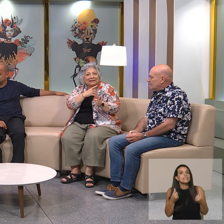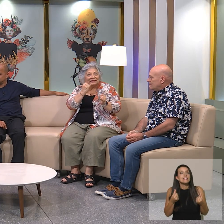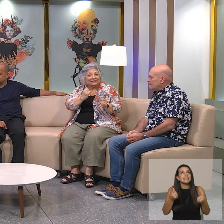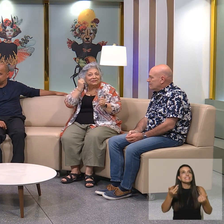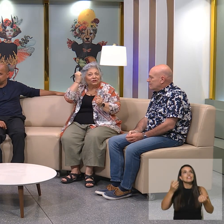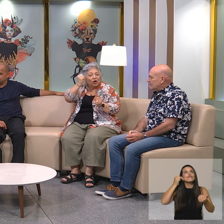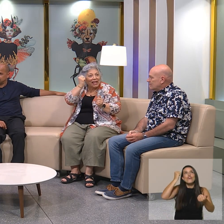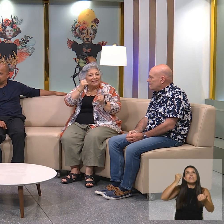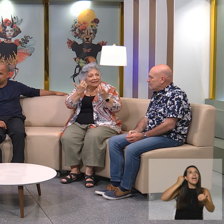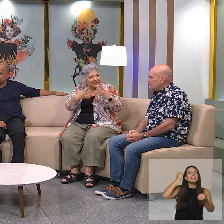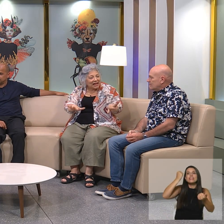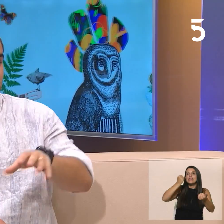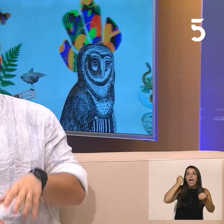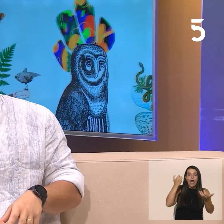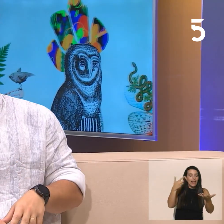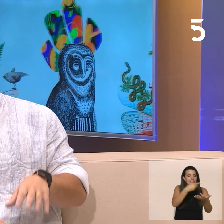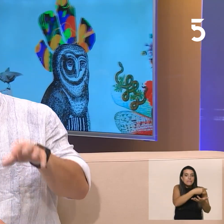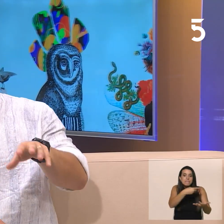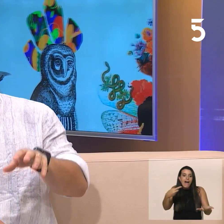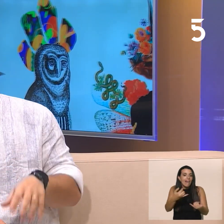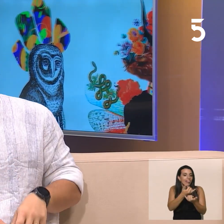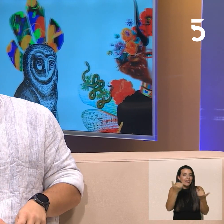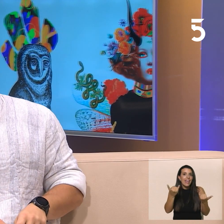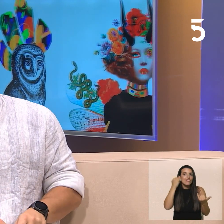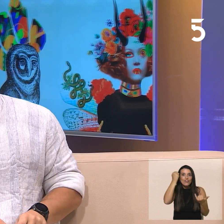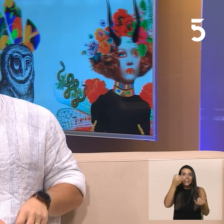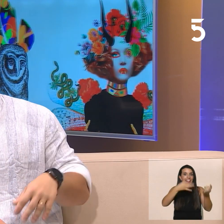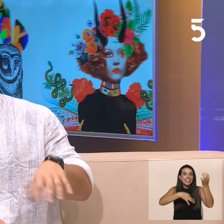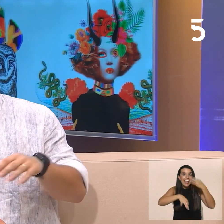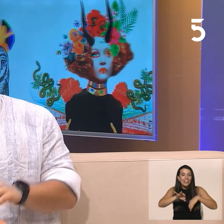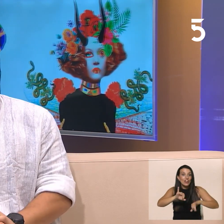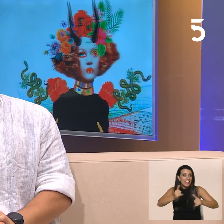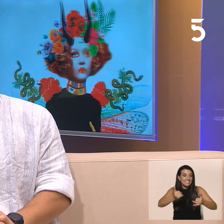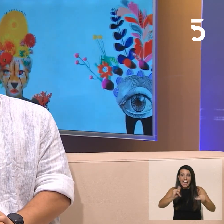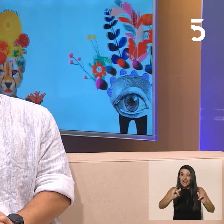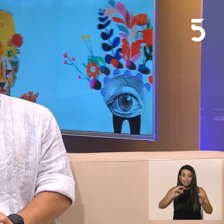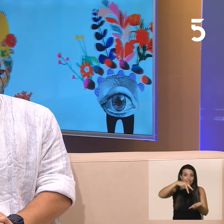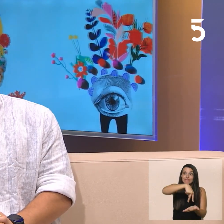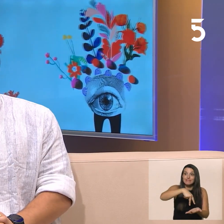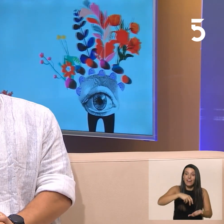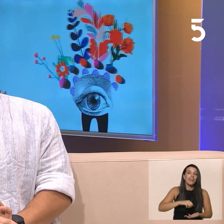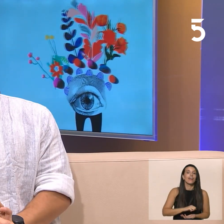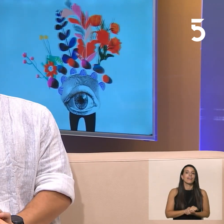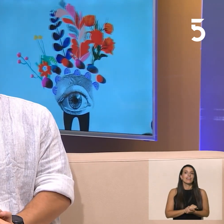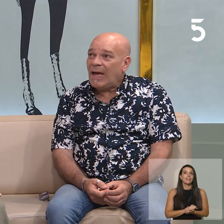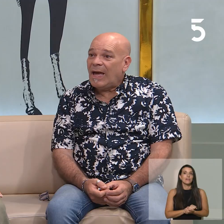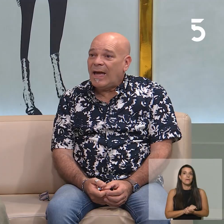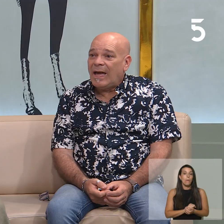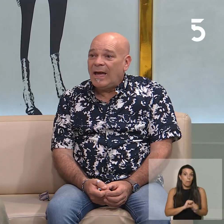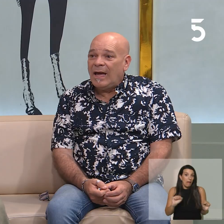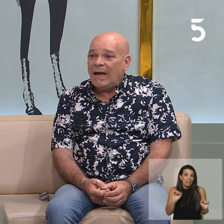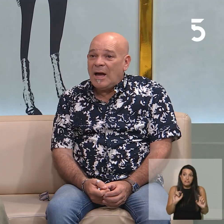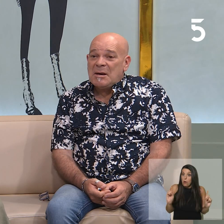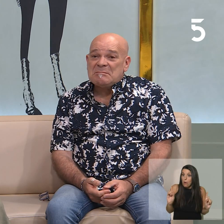soñaste en estas semanas, en estos días, con la obra de teatro, de estar allí en el Teatro Solís. Puede haberte pasado como